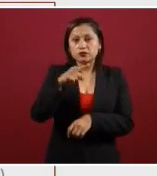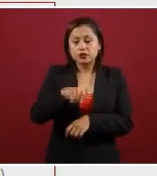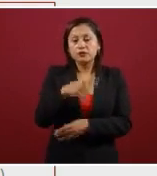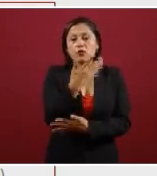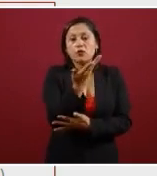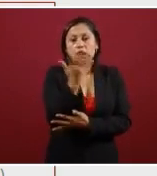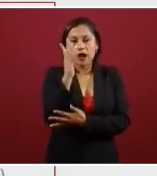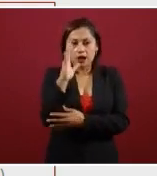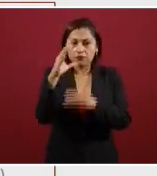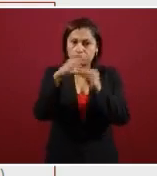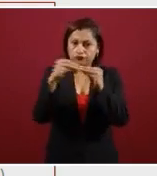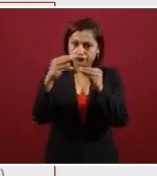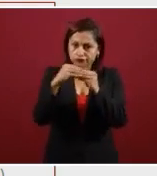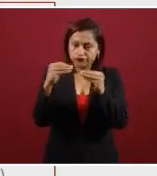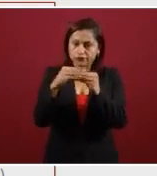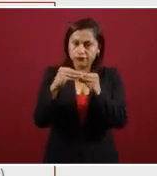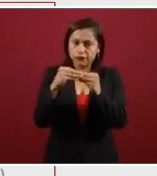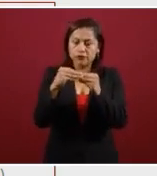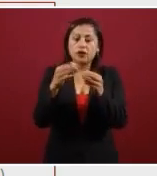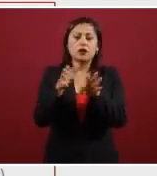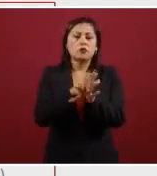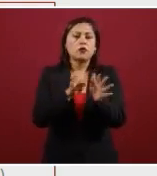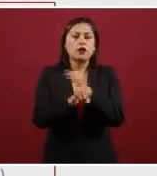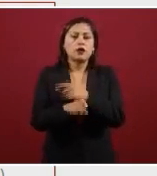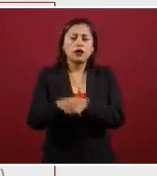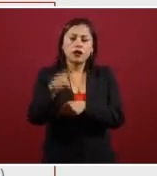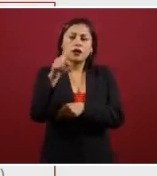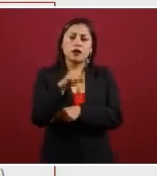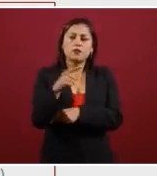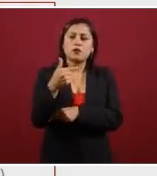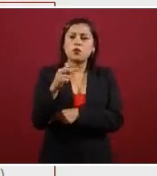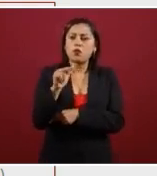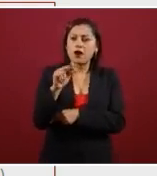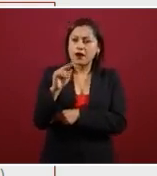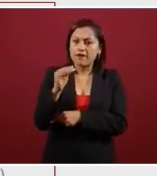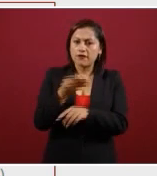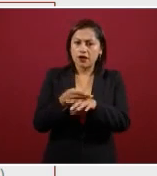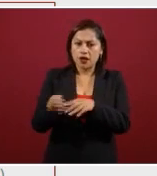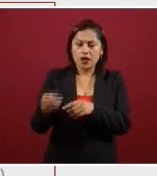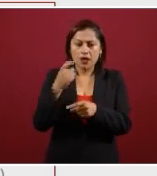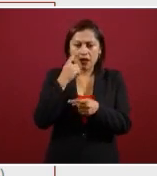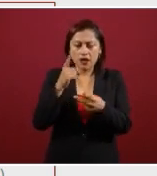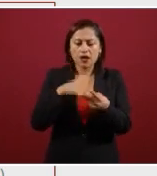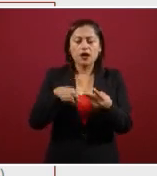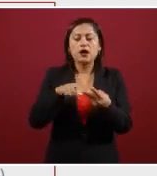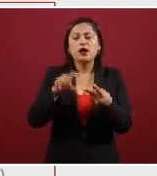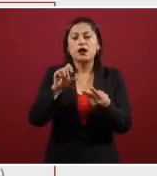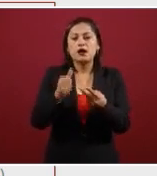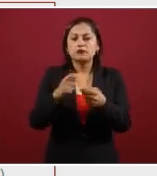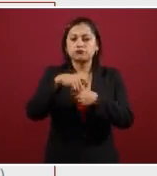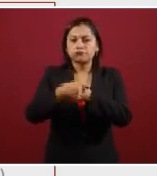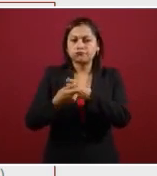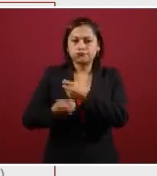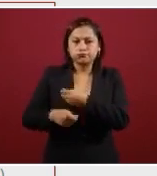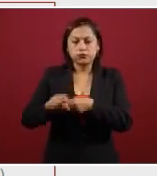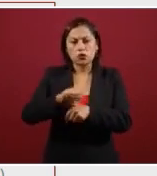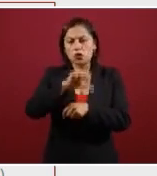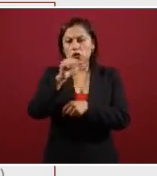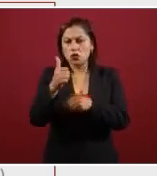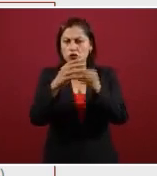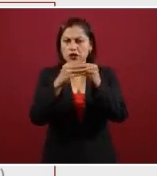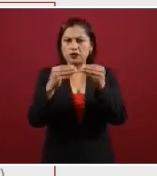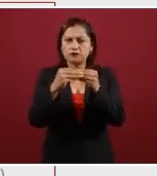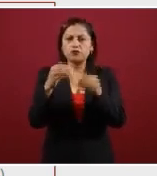frutales, algunos frutales como el caso de la guanábana, del plátano, de otras frutas tropicales. Y